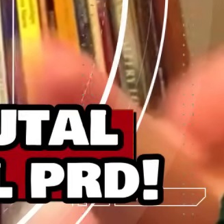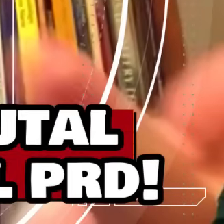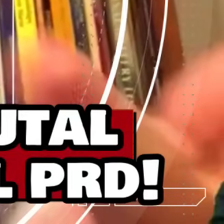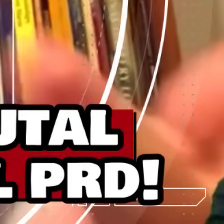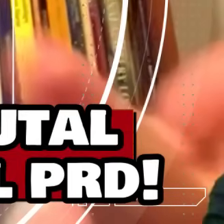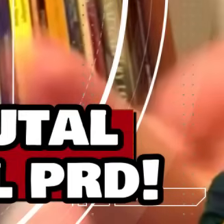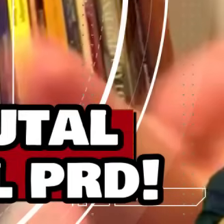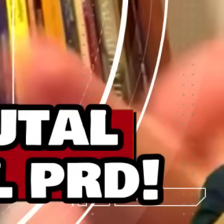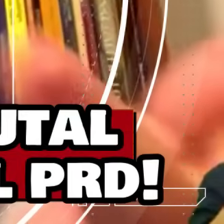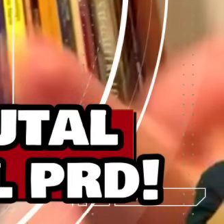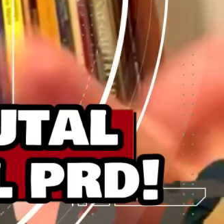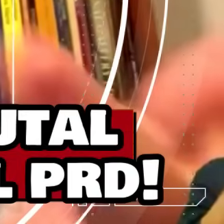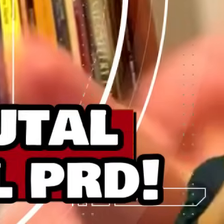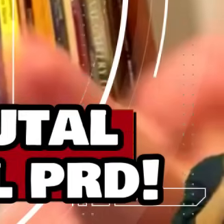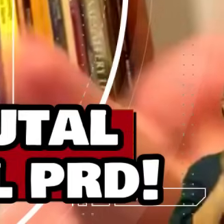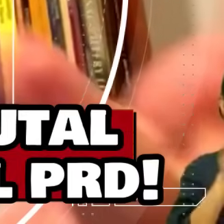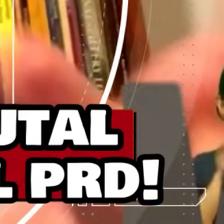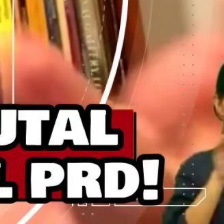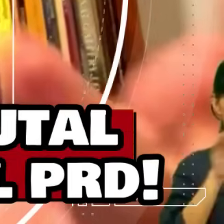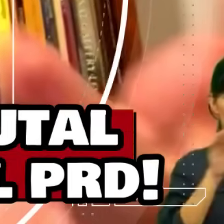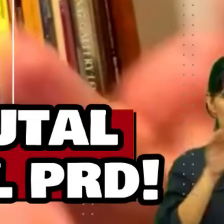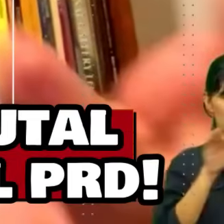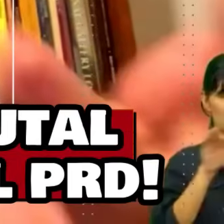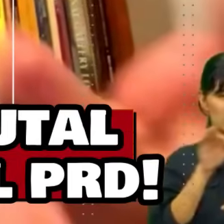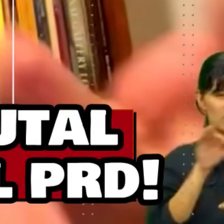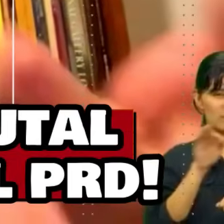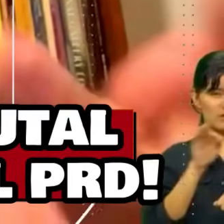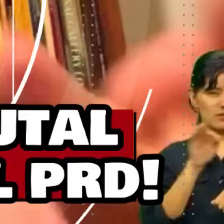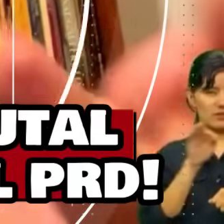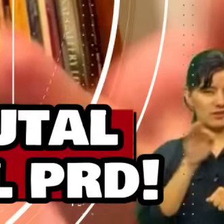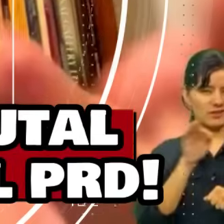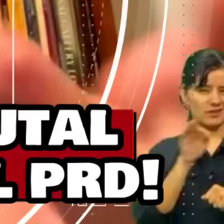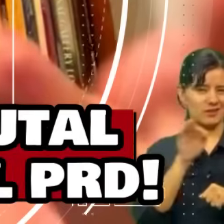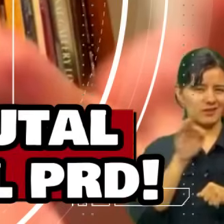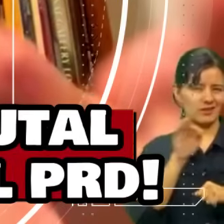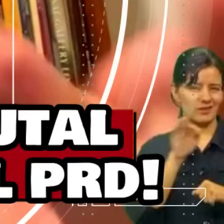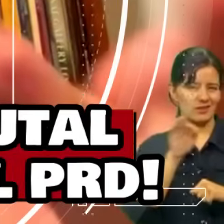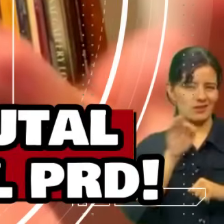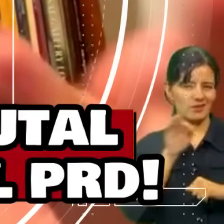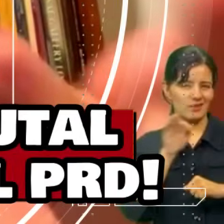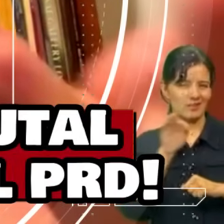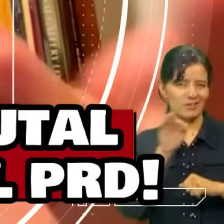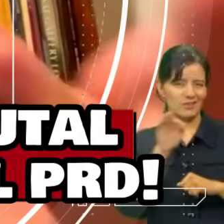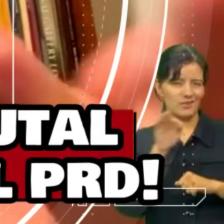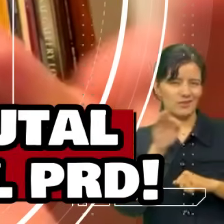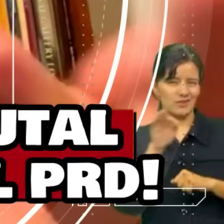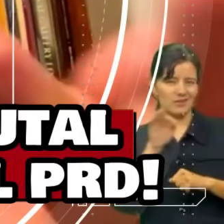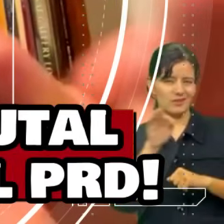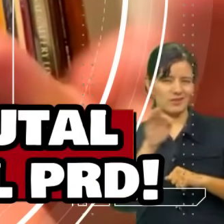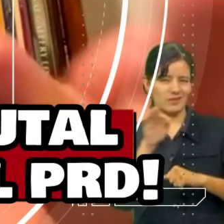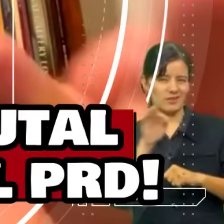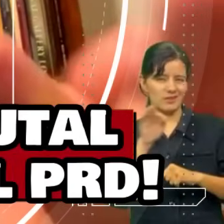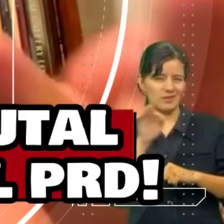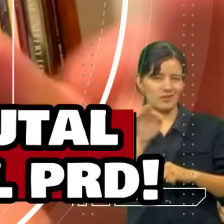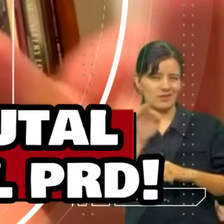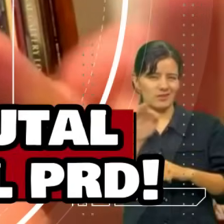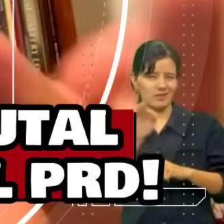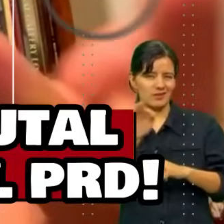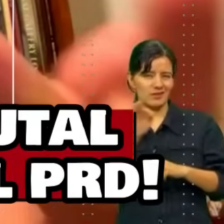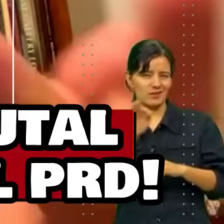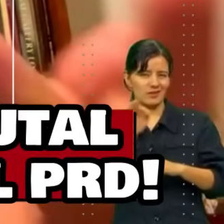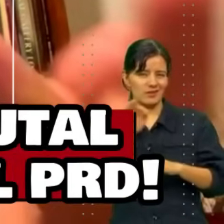se mantuvo en esa coalición, además haciendo la tarea más deleznable en no pocas ocasiones, dijo, indicó que no se